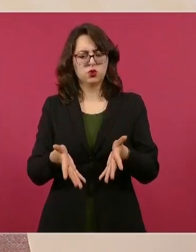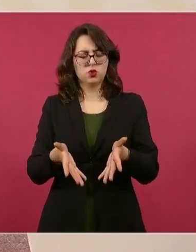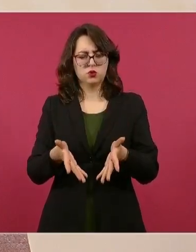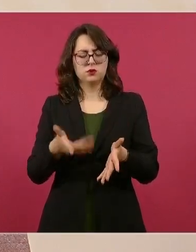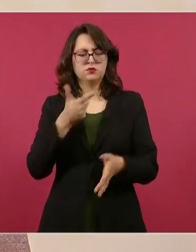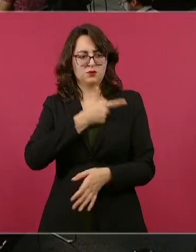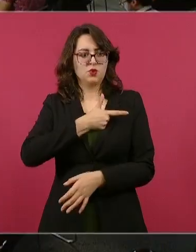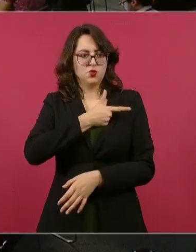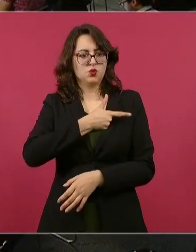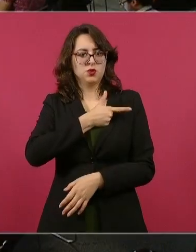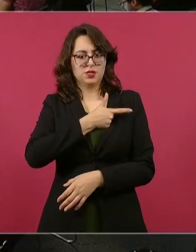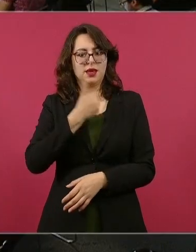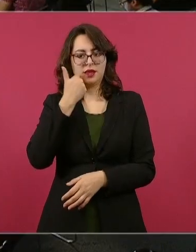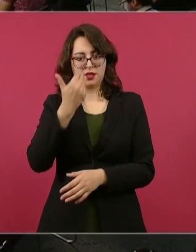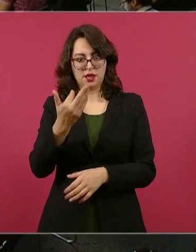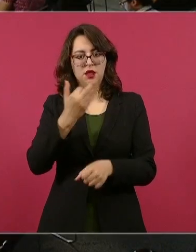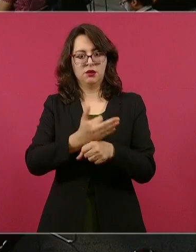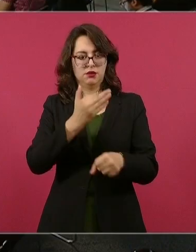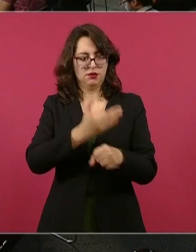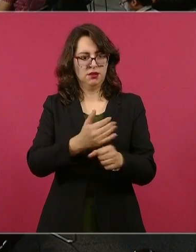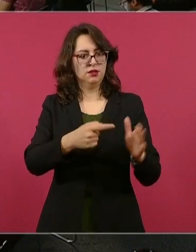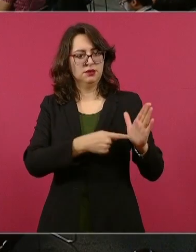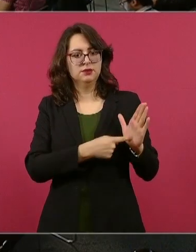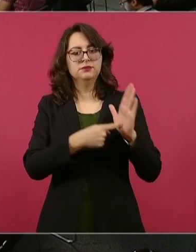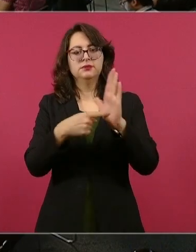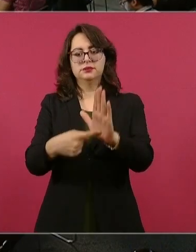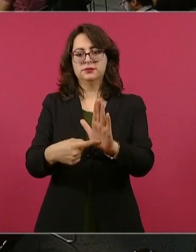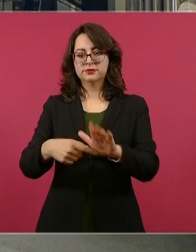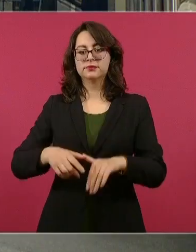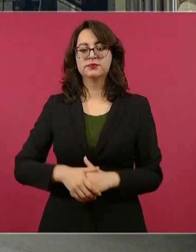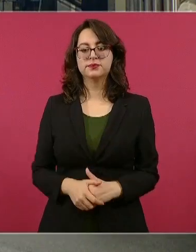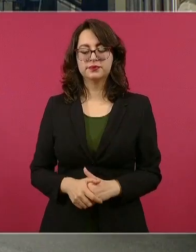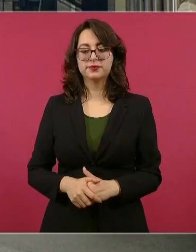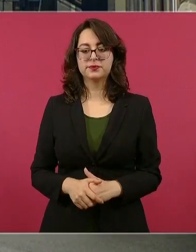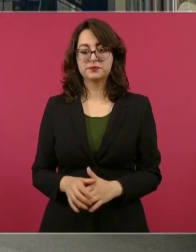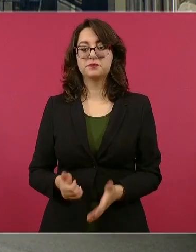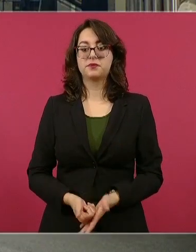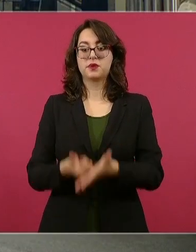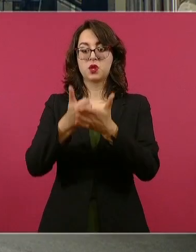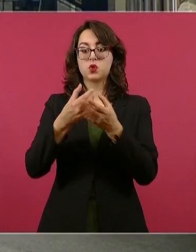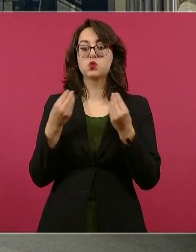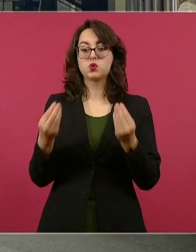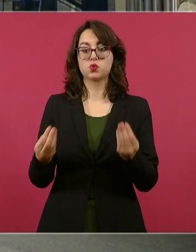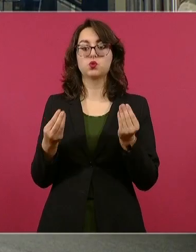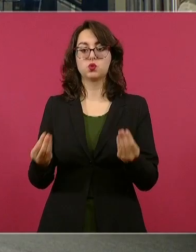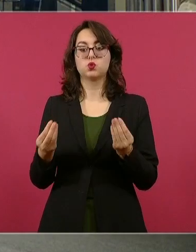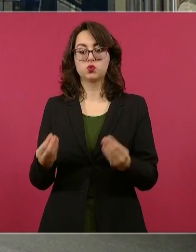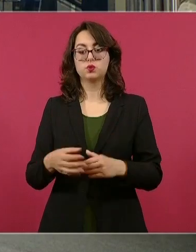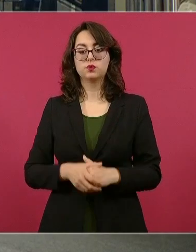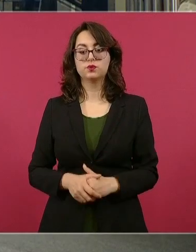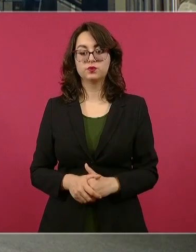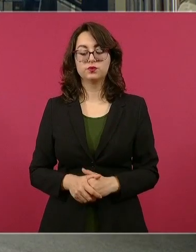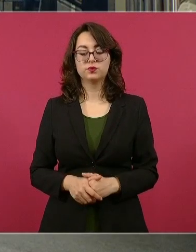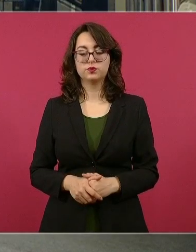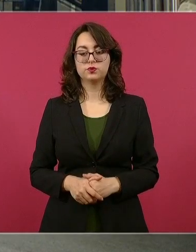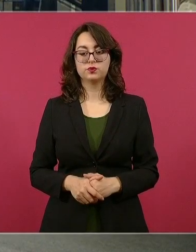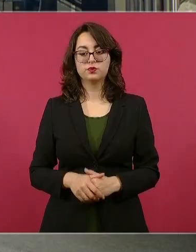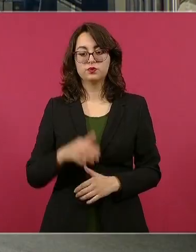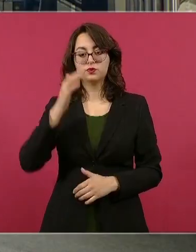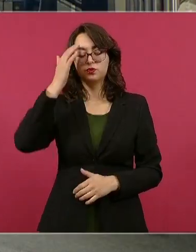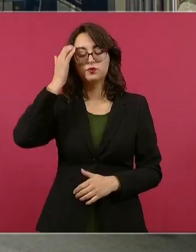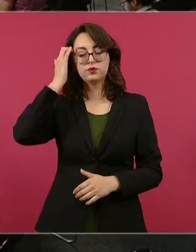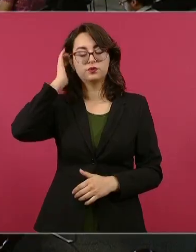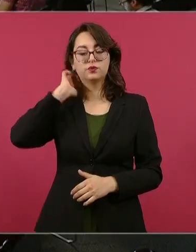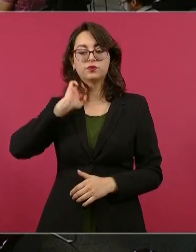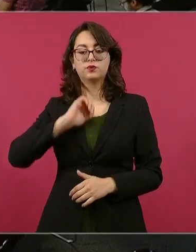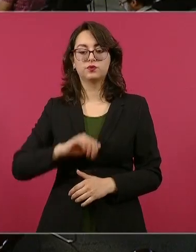que me gustaría darlo a conocer, porque ayuda. Sí, puede